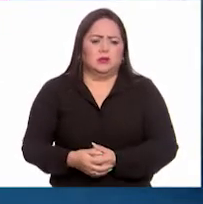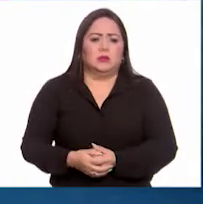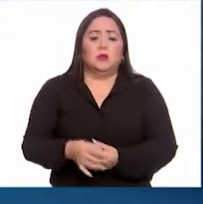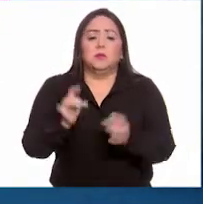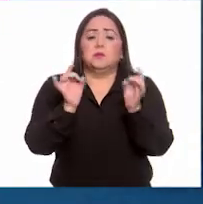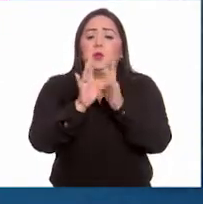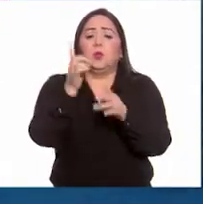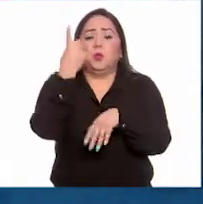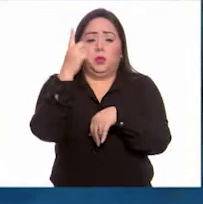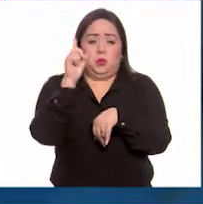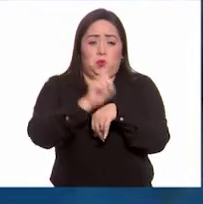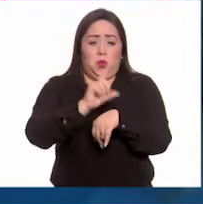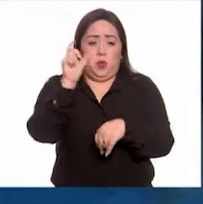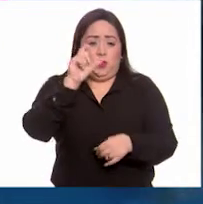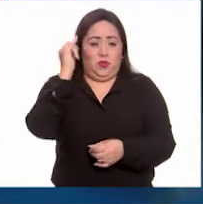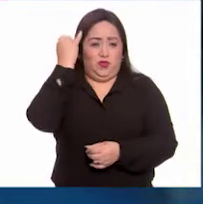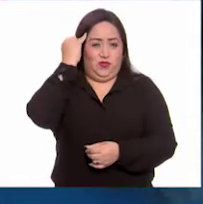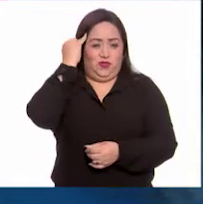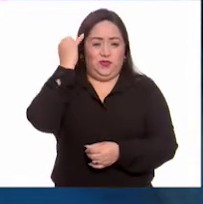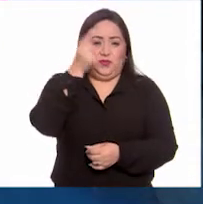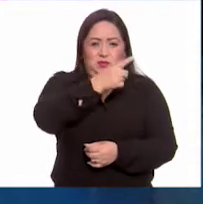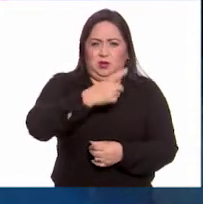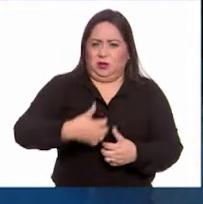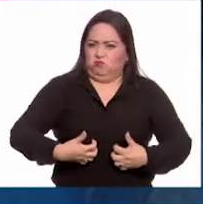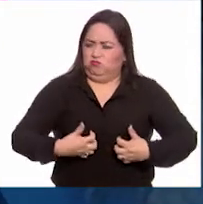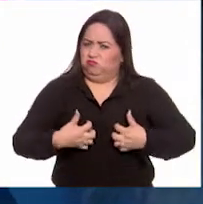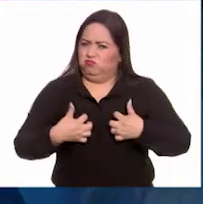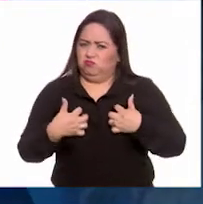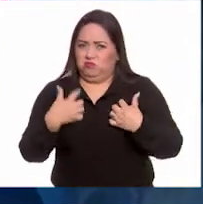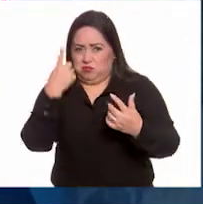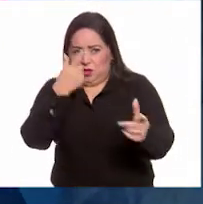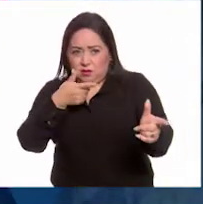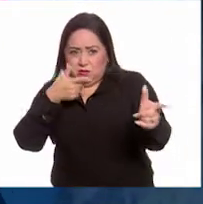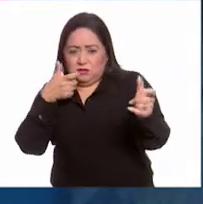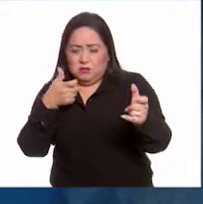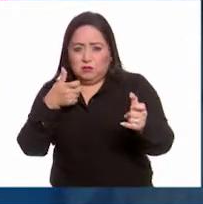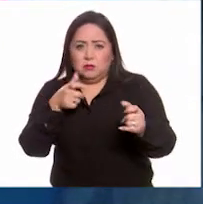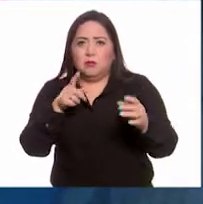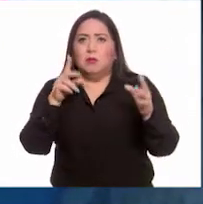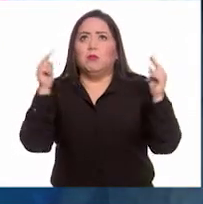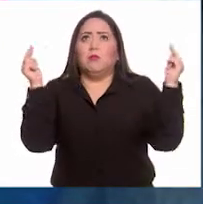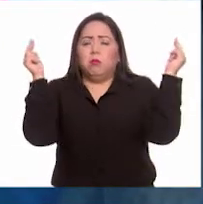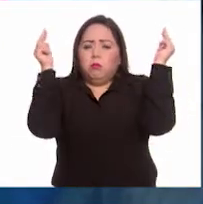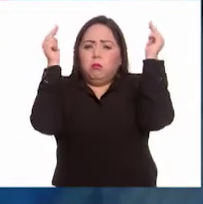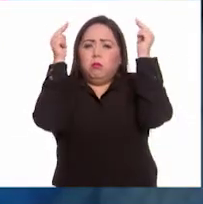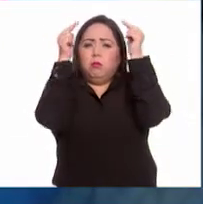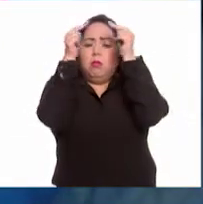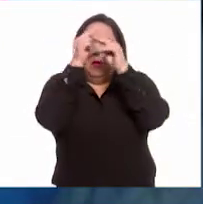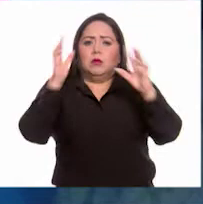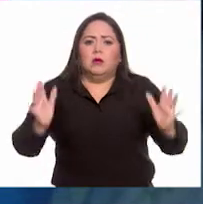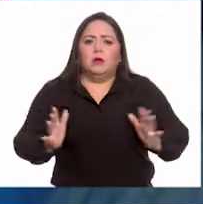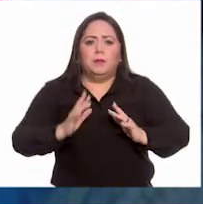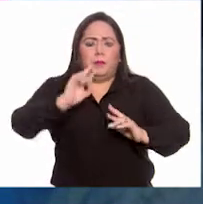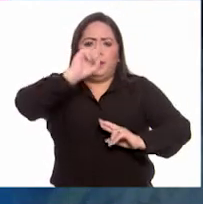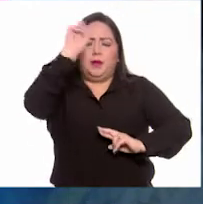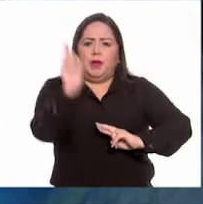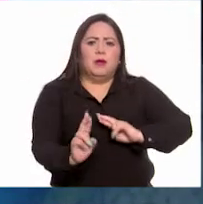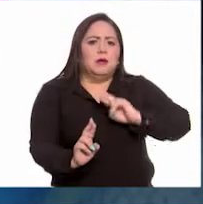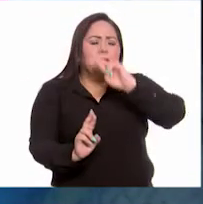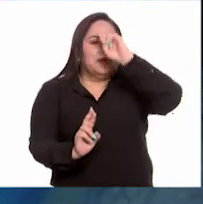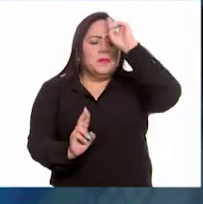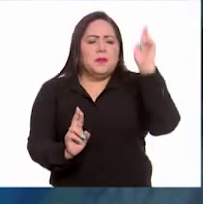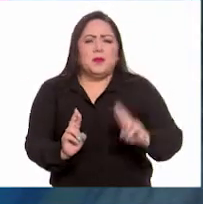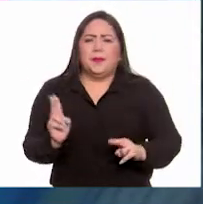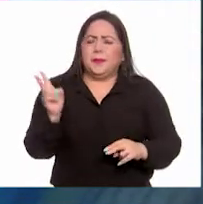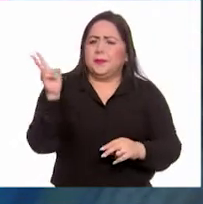Un día, cuando el campesino furioso fue a cazar, se nubló el cielo llenándose de truenos, relámpagos